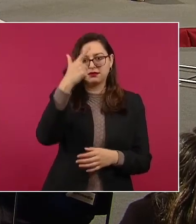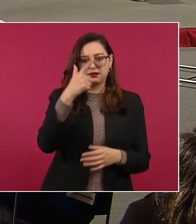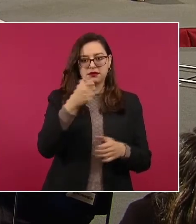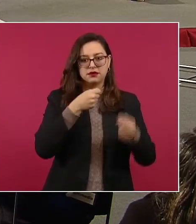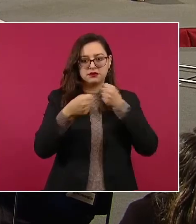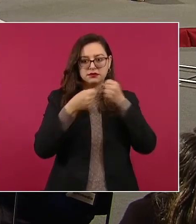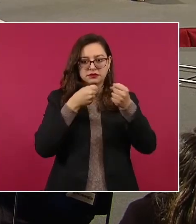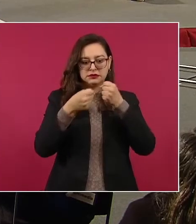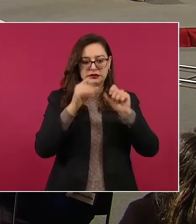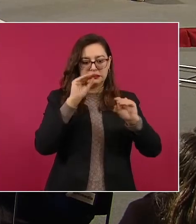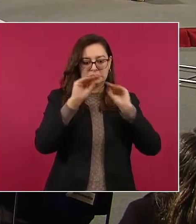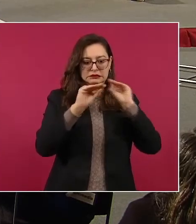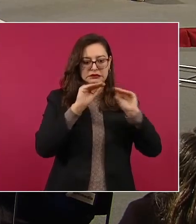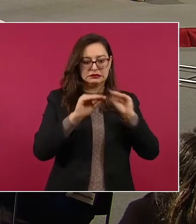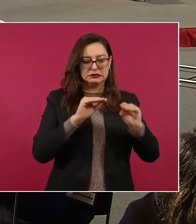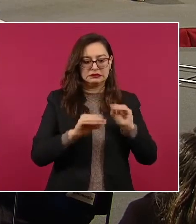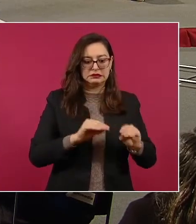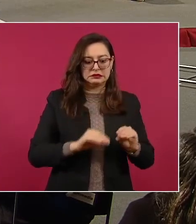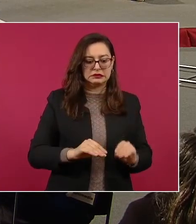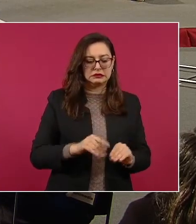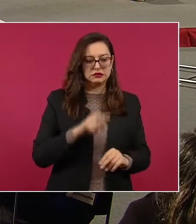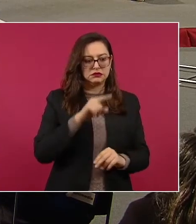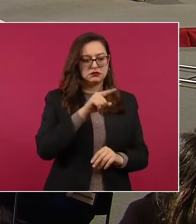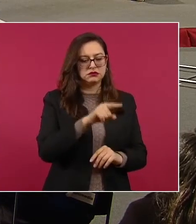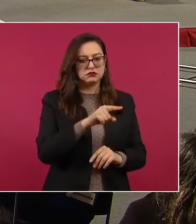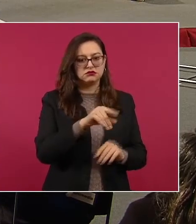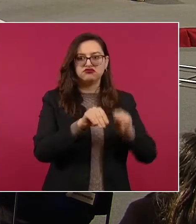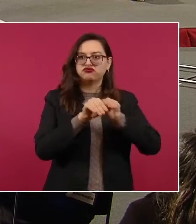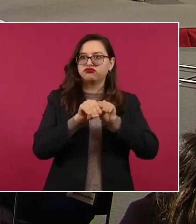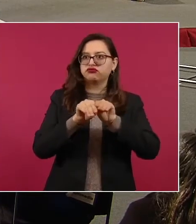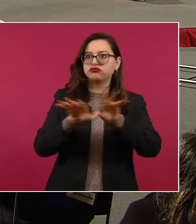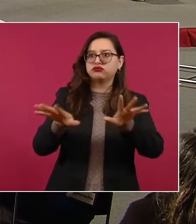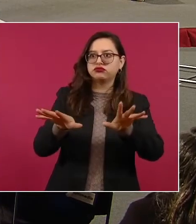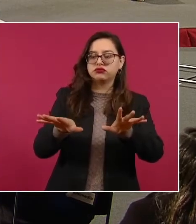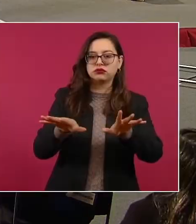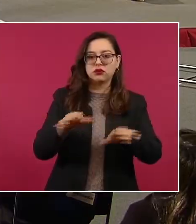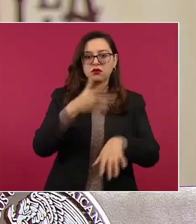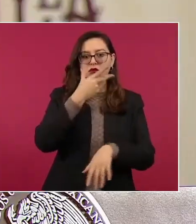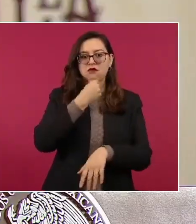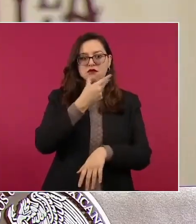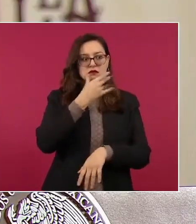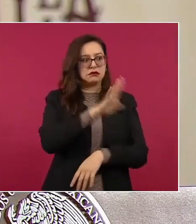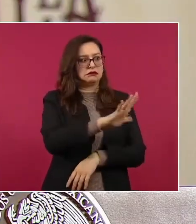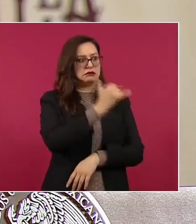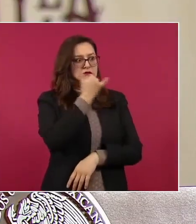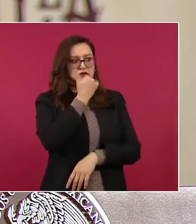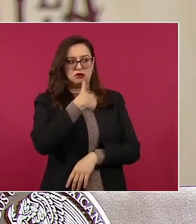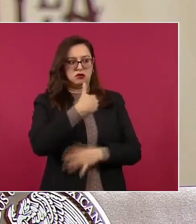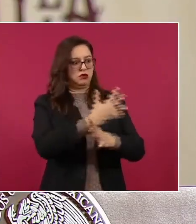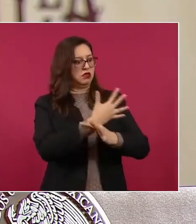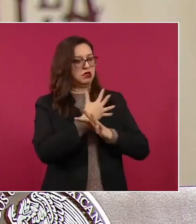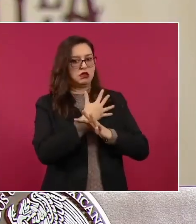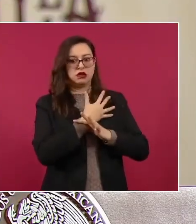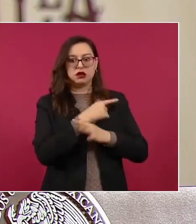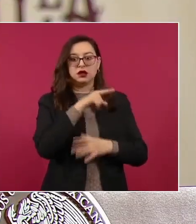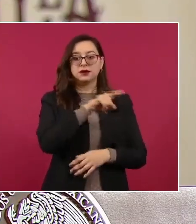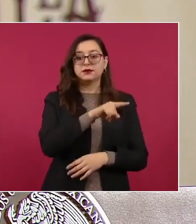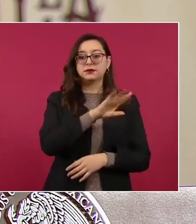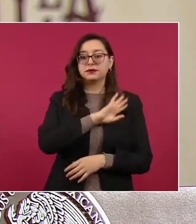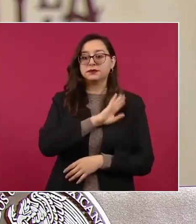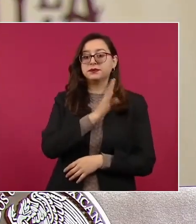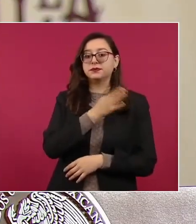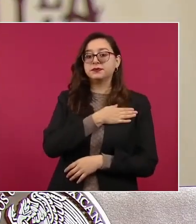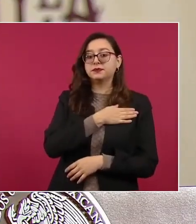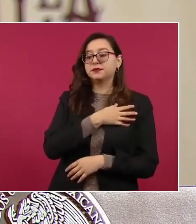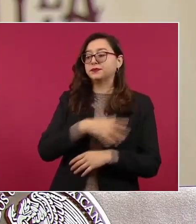diario se vio obligado a eliminar esa parte y hacer la corrección correspondiente. Sin embargo, como ya lo